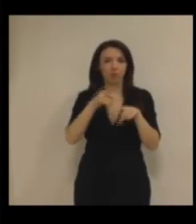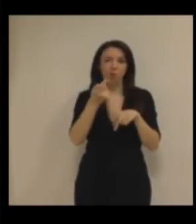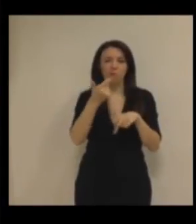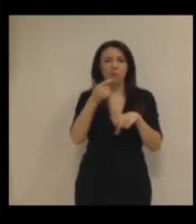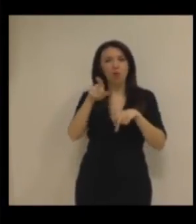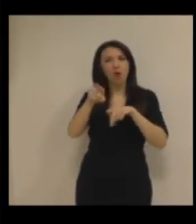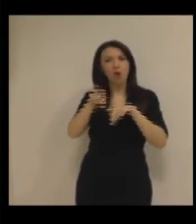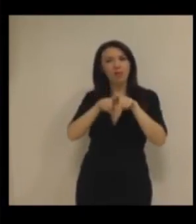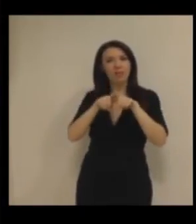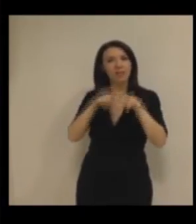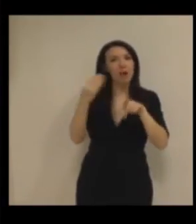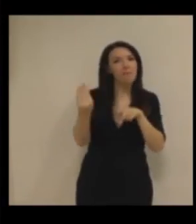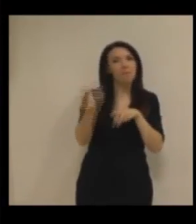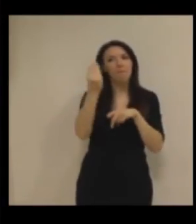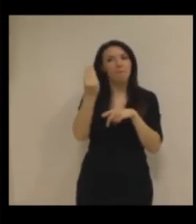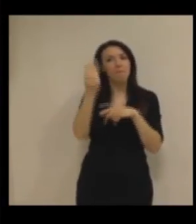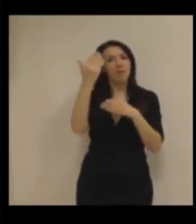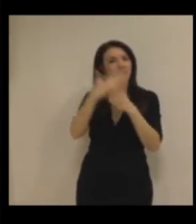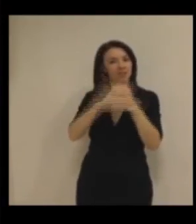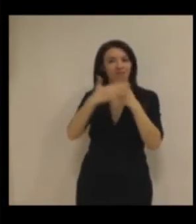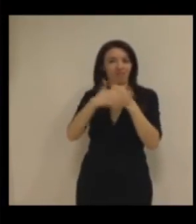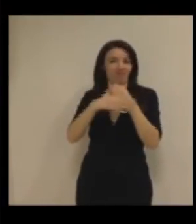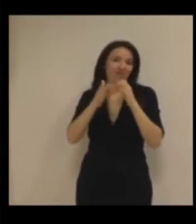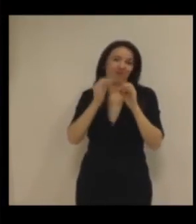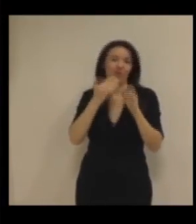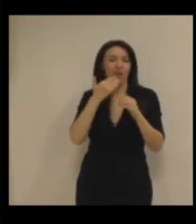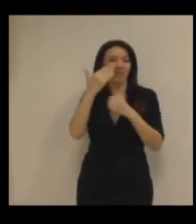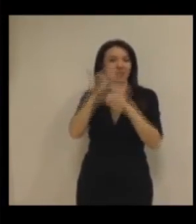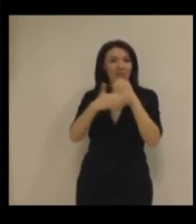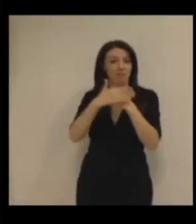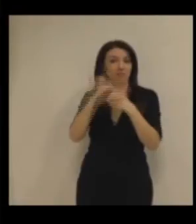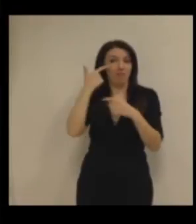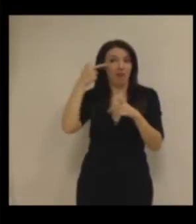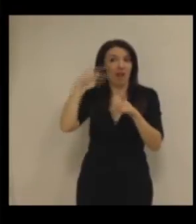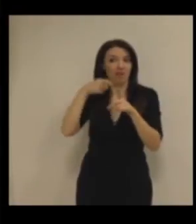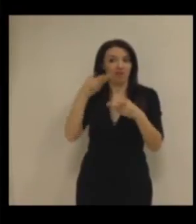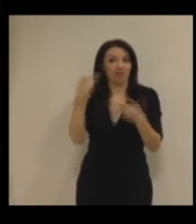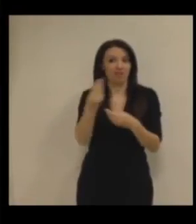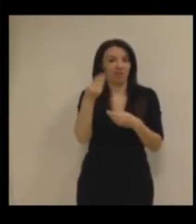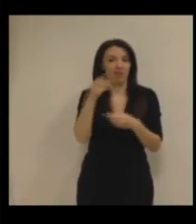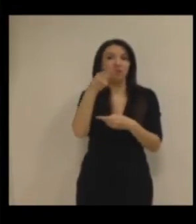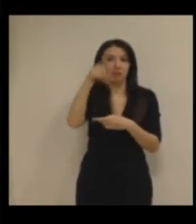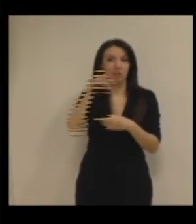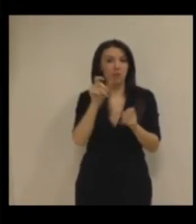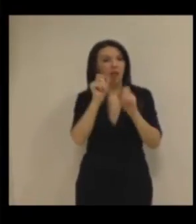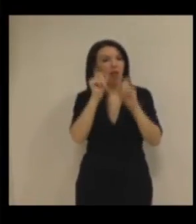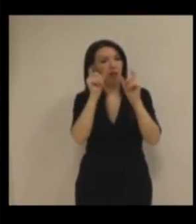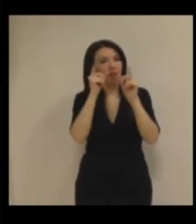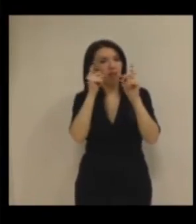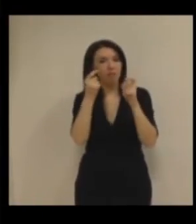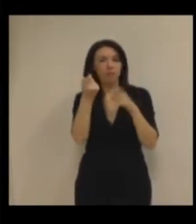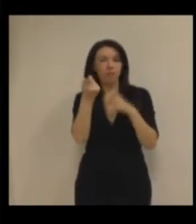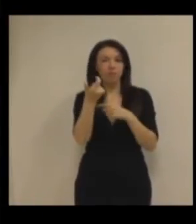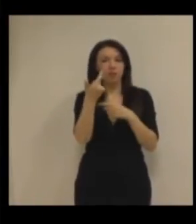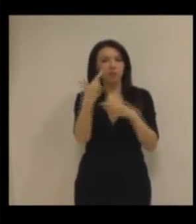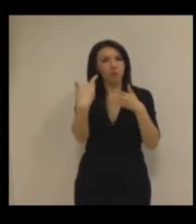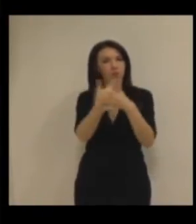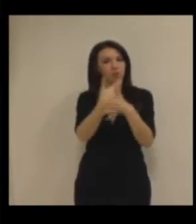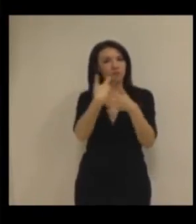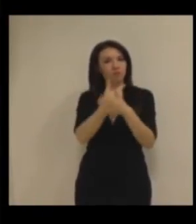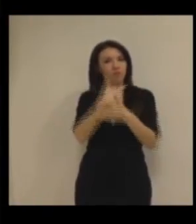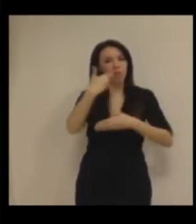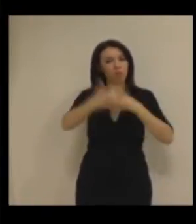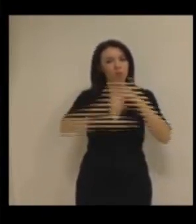crítica más constructiva y cariñosa que pudimos hacer de lo que era mejorable para que ellos lo pudieran también tener en cuenta y nos dieron un poco a conocer cómo eran